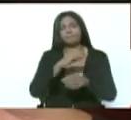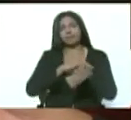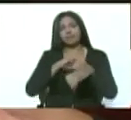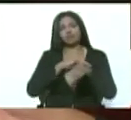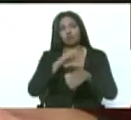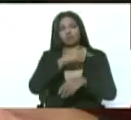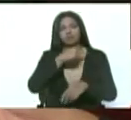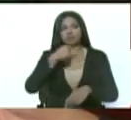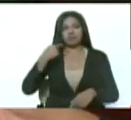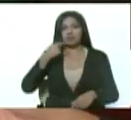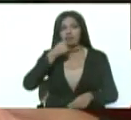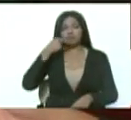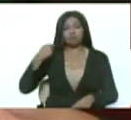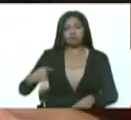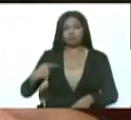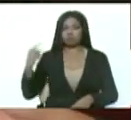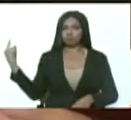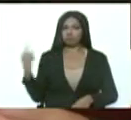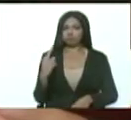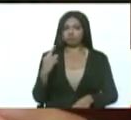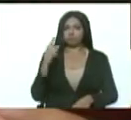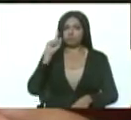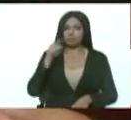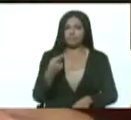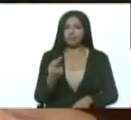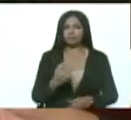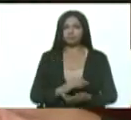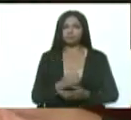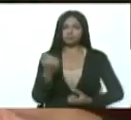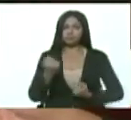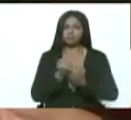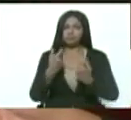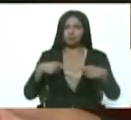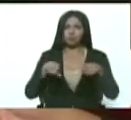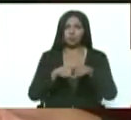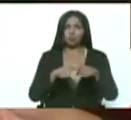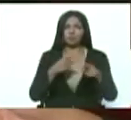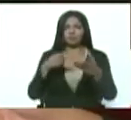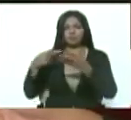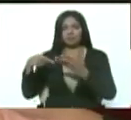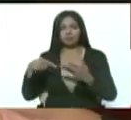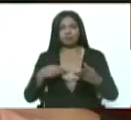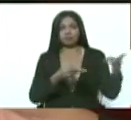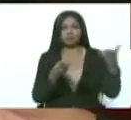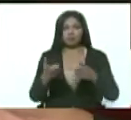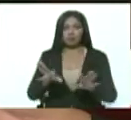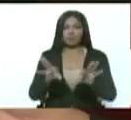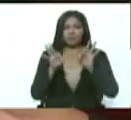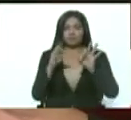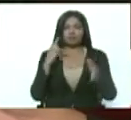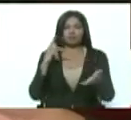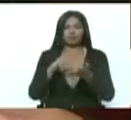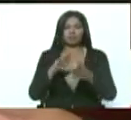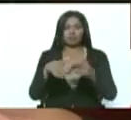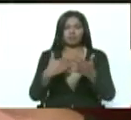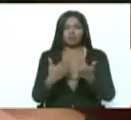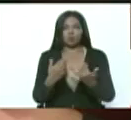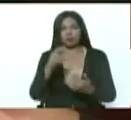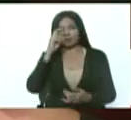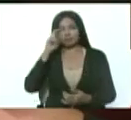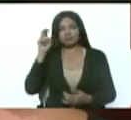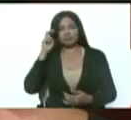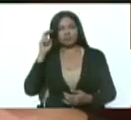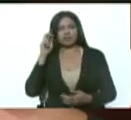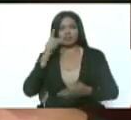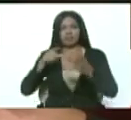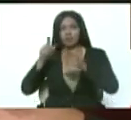Rusia, Ryabkov, que ha venido también a apoyar, y otros invitados especiales que están presentes. Están los cancilleres de